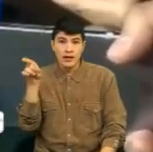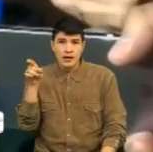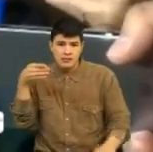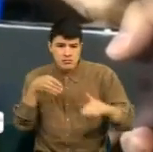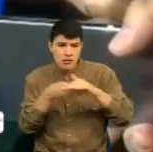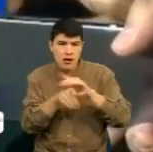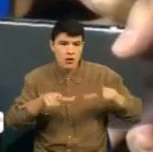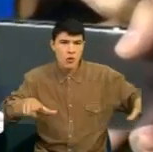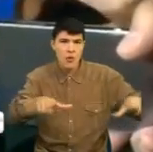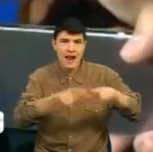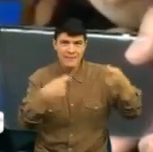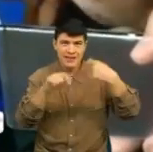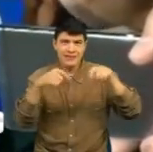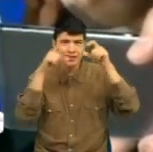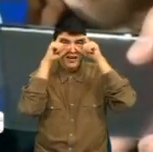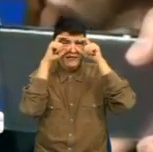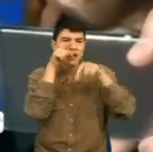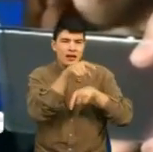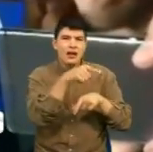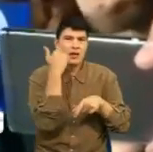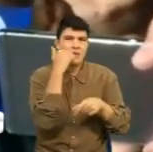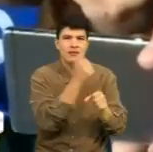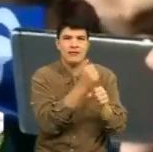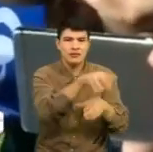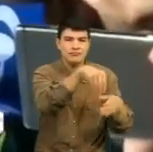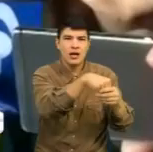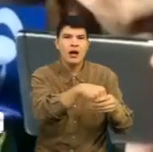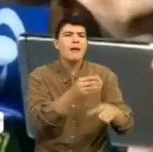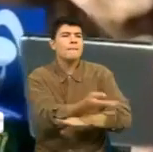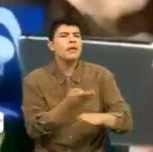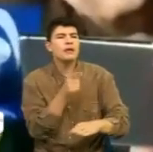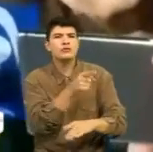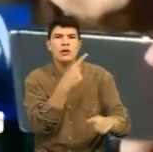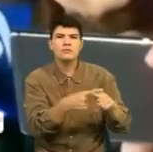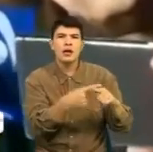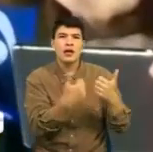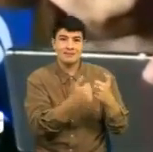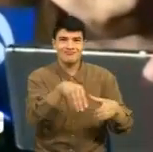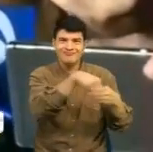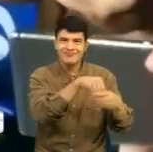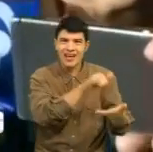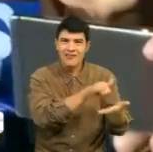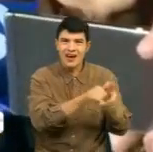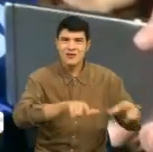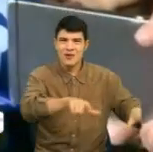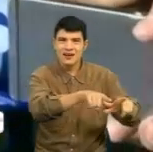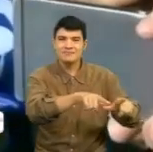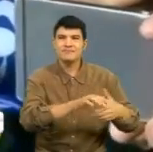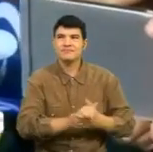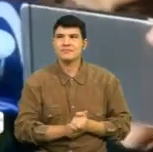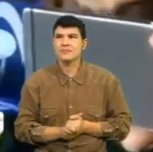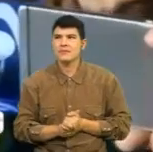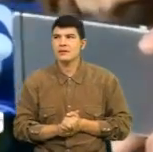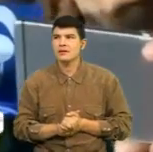del centro comercial una persona a requerir a su expareja, que labora en ese establecimiento. Como